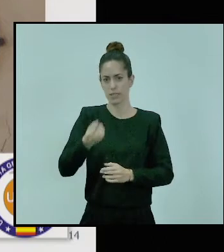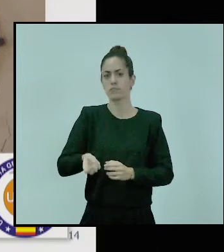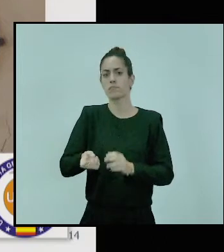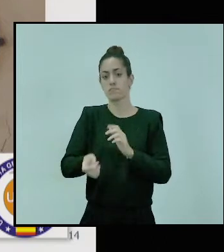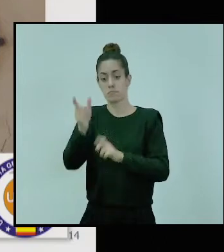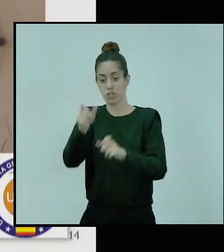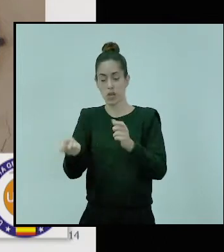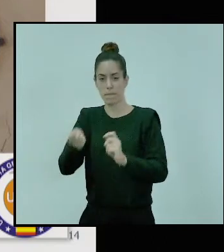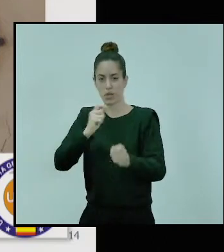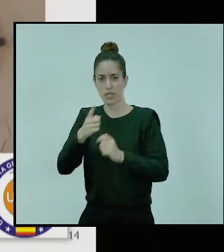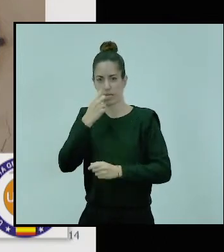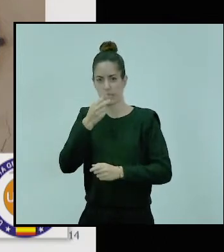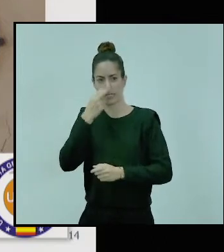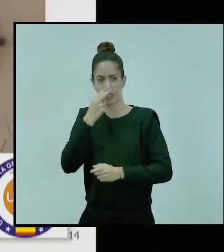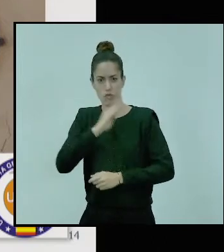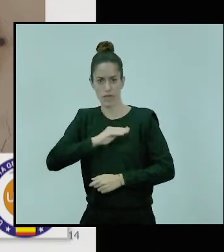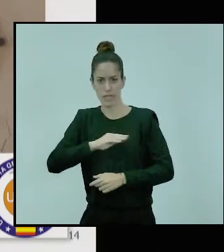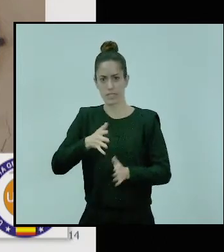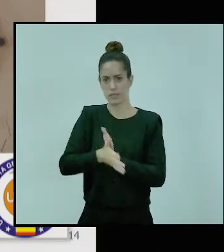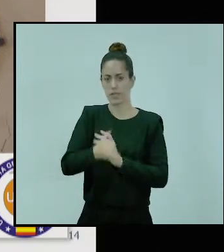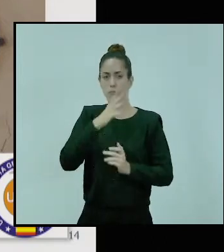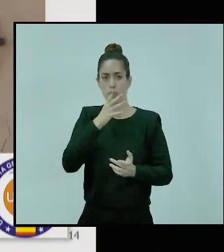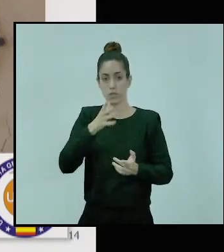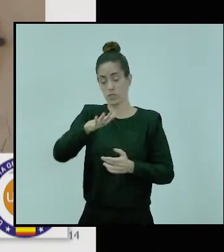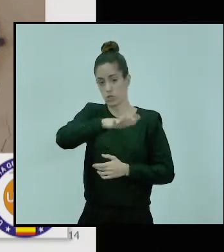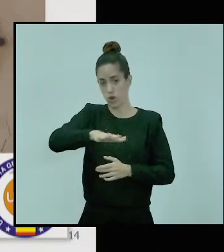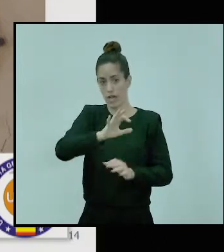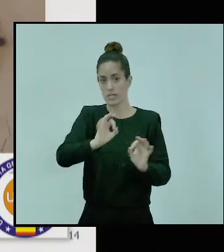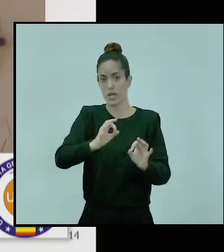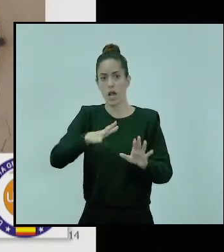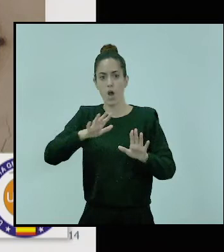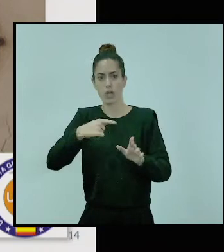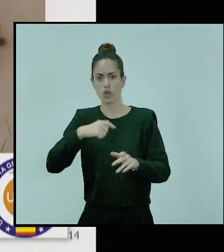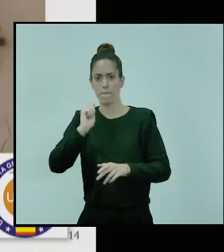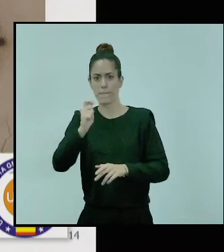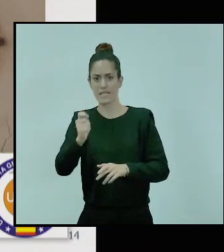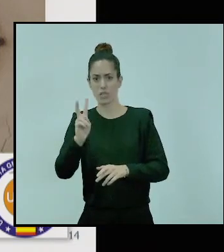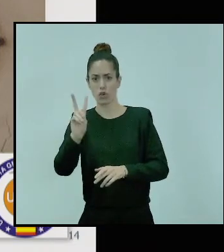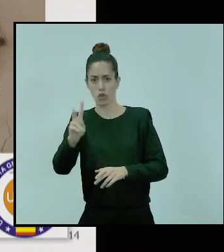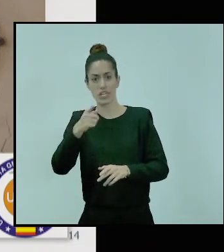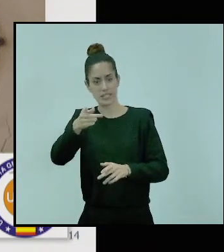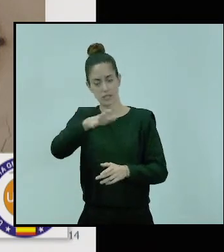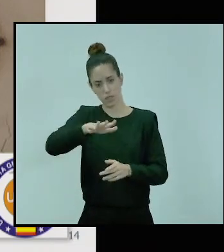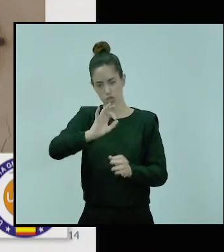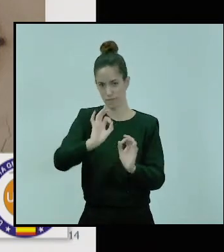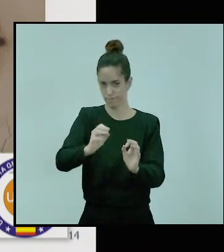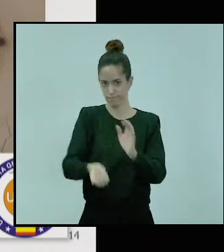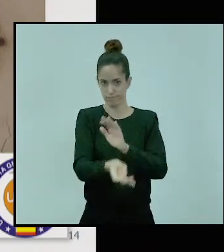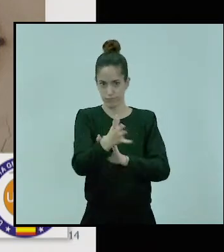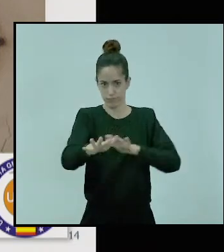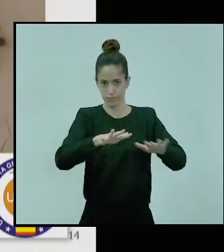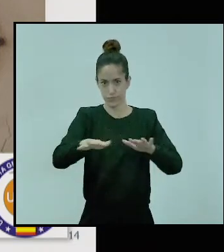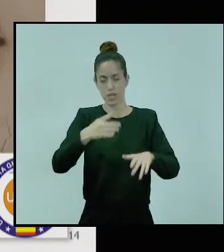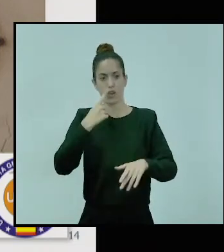de los periodistas. Obviamente podría ser cualquier sitio donde yo ponga 2 martillos y eso es el epicentro. Y lo pongo